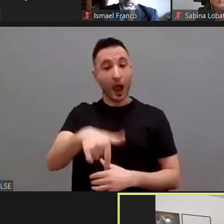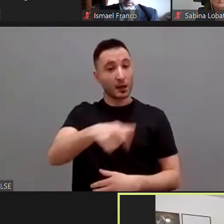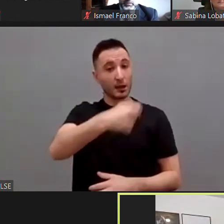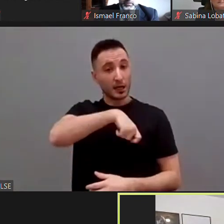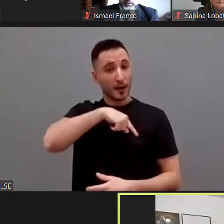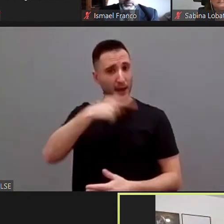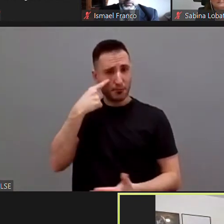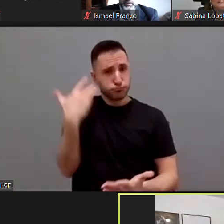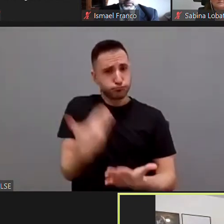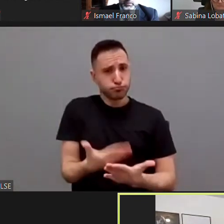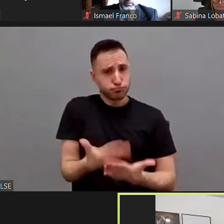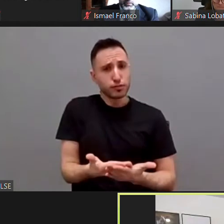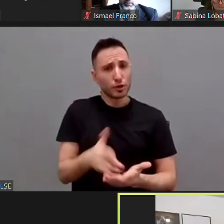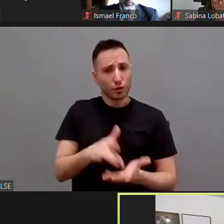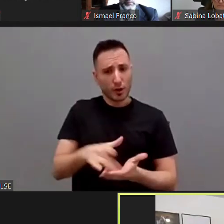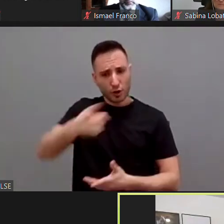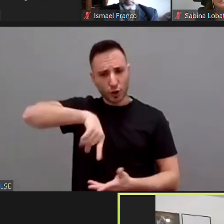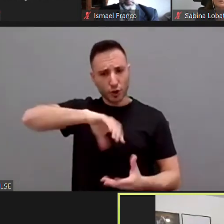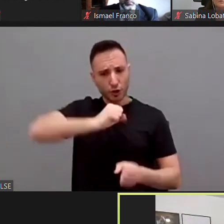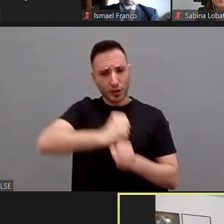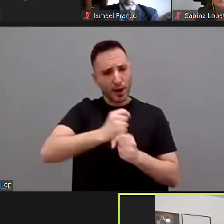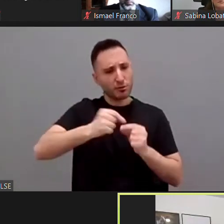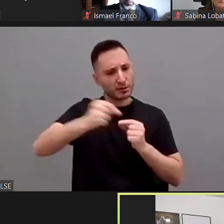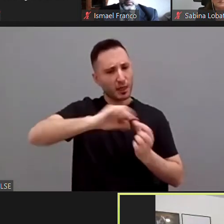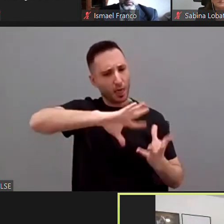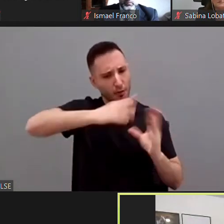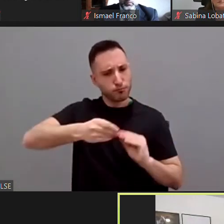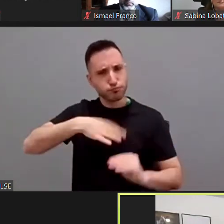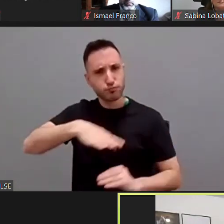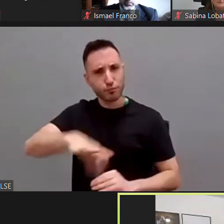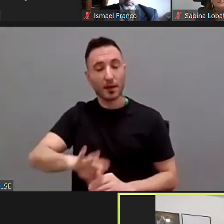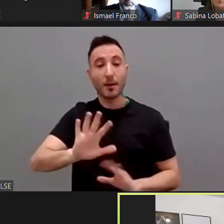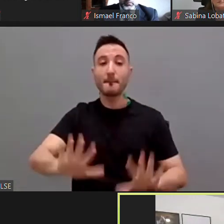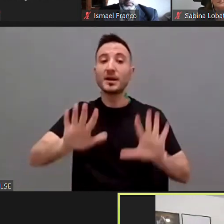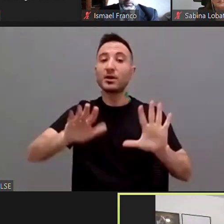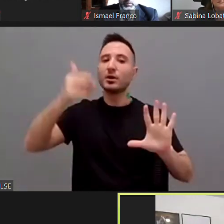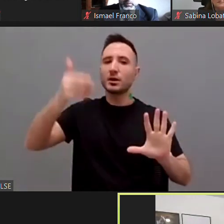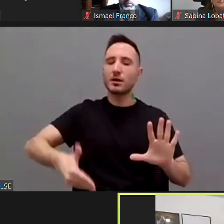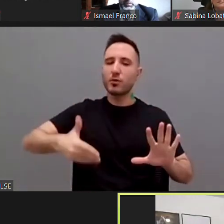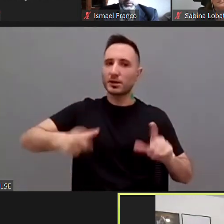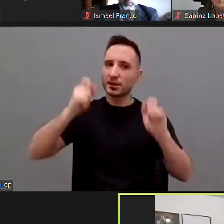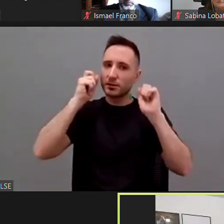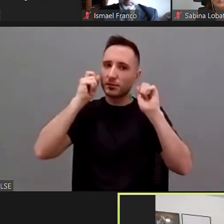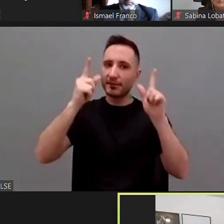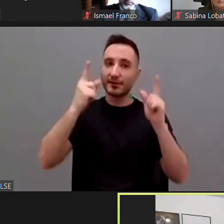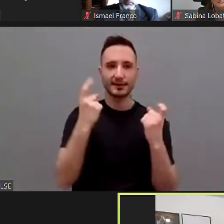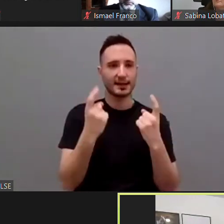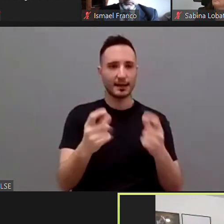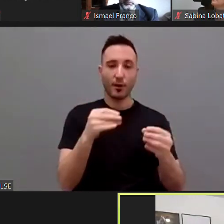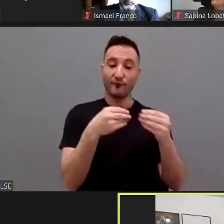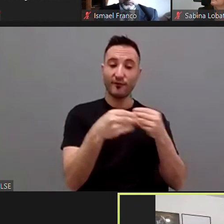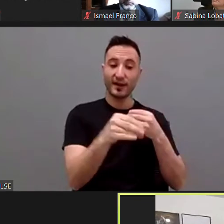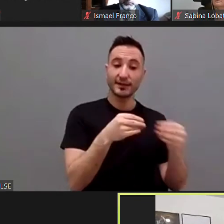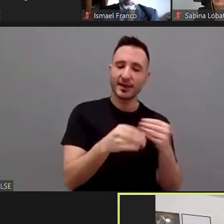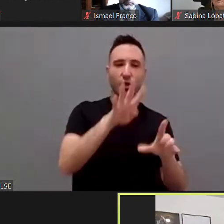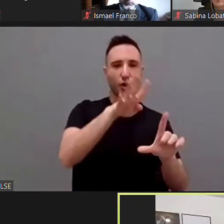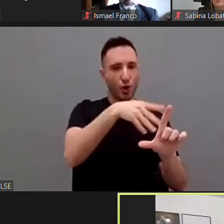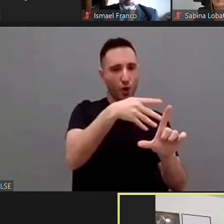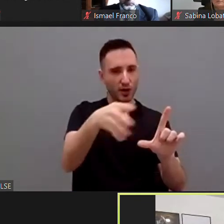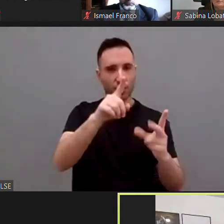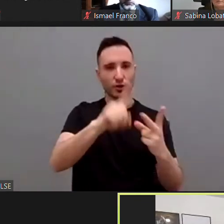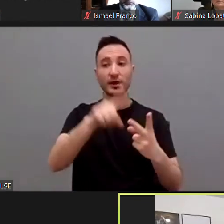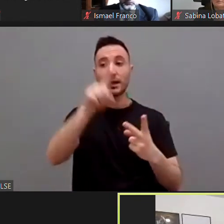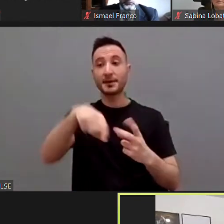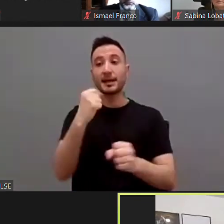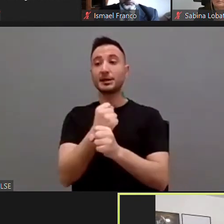podemos adaptarnos al trabajo a distancia, pero tenemos que tener en cuenta que o damos pasos en la flexibilidad, en la racionalización de los horarios, en entender el trabajo